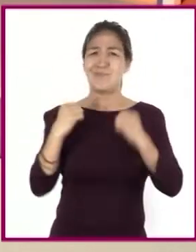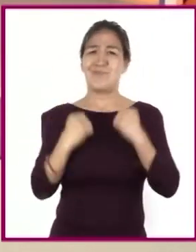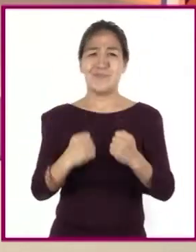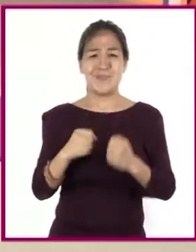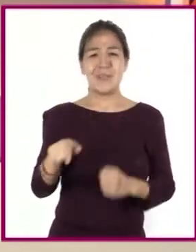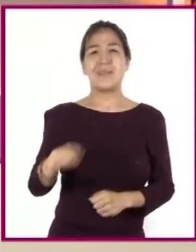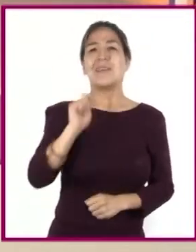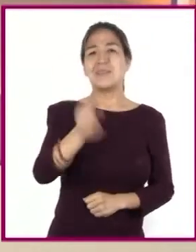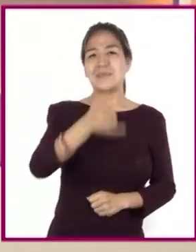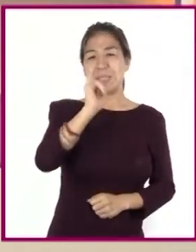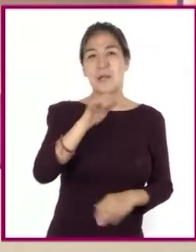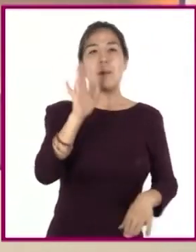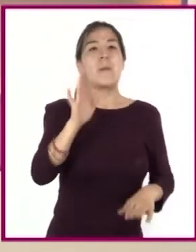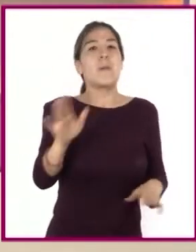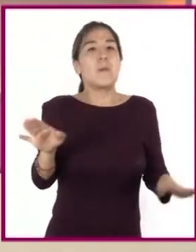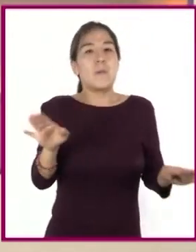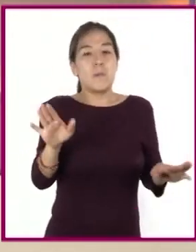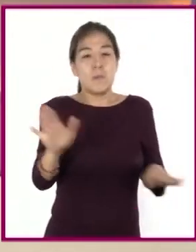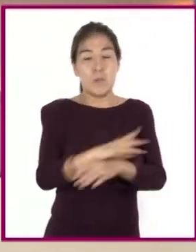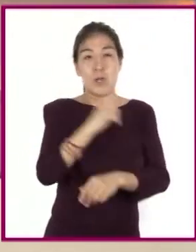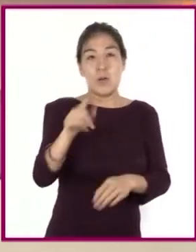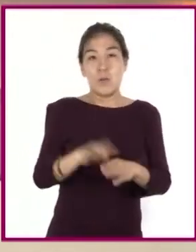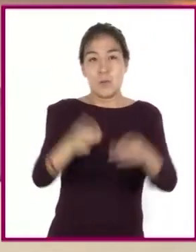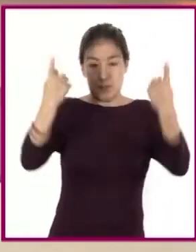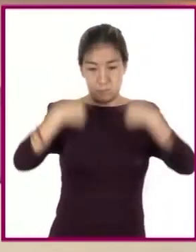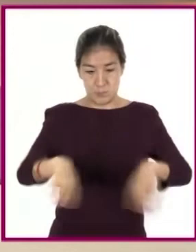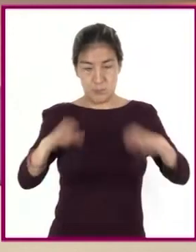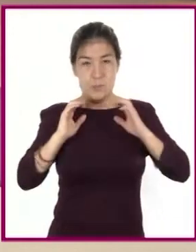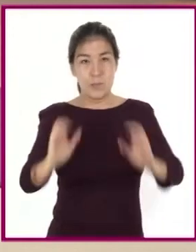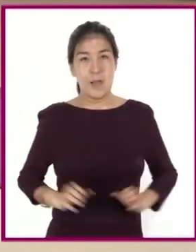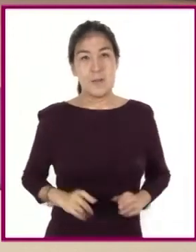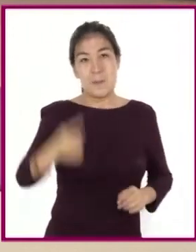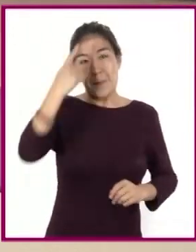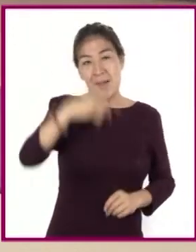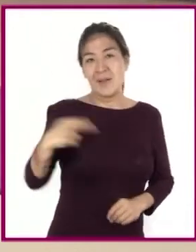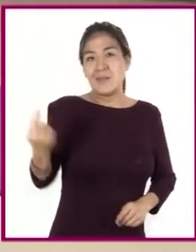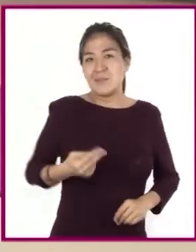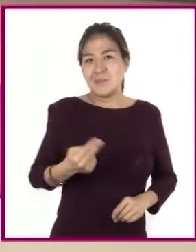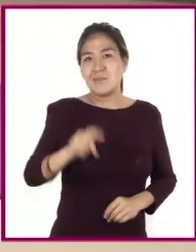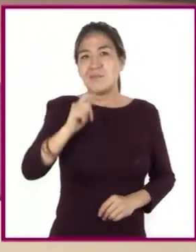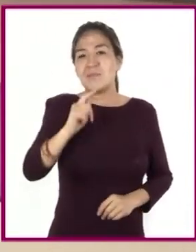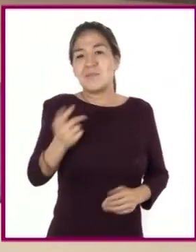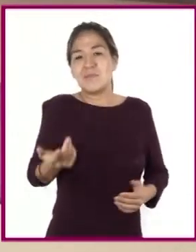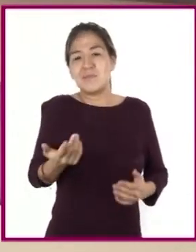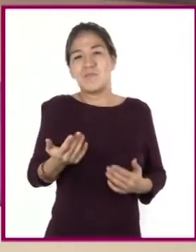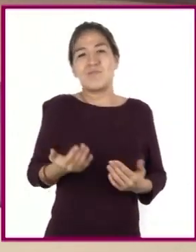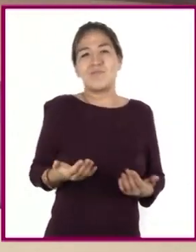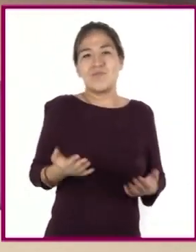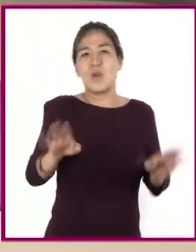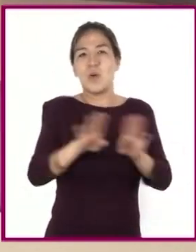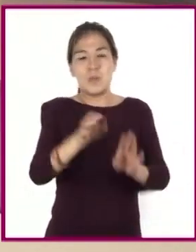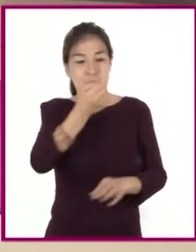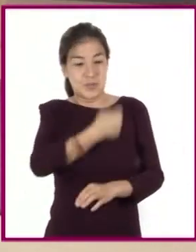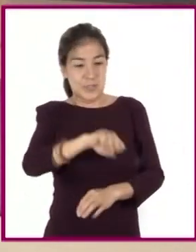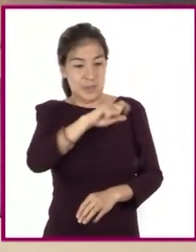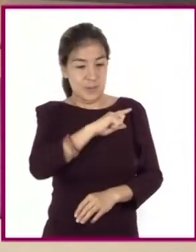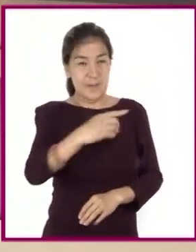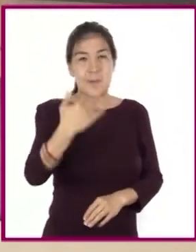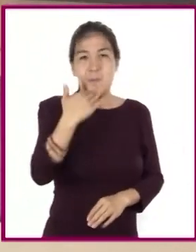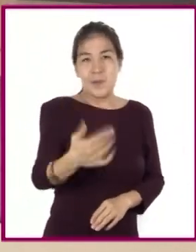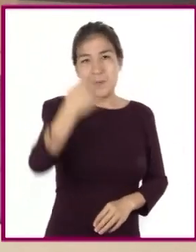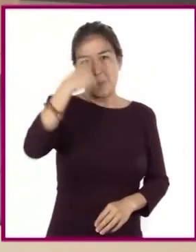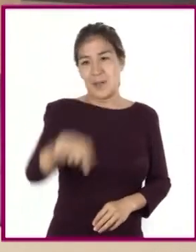permite tener la cantidad de volumen que necesitamos para mantener una condición saludable de